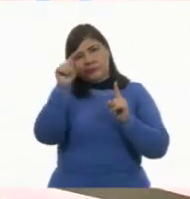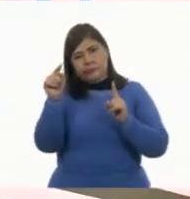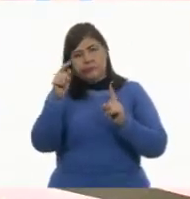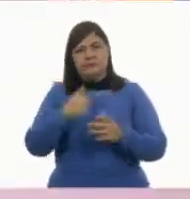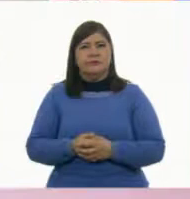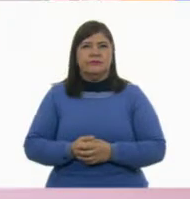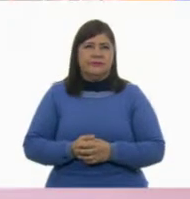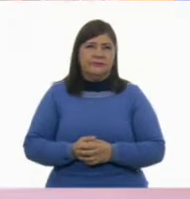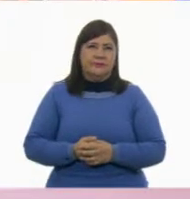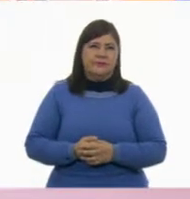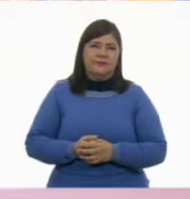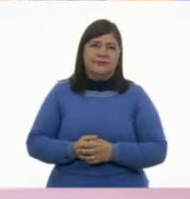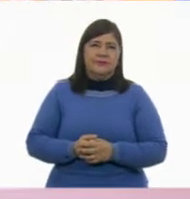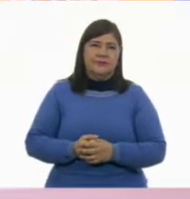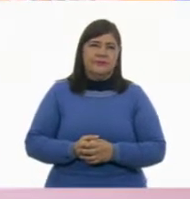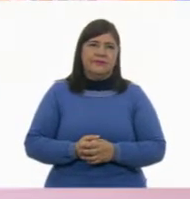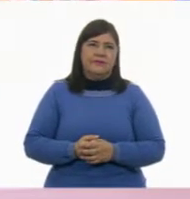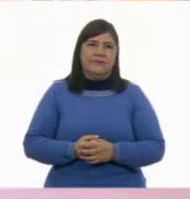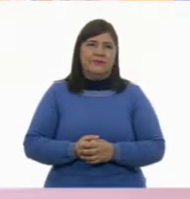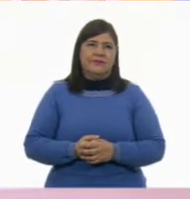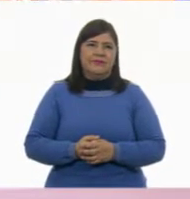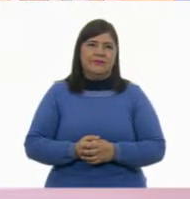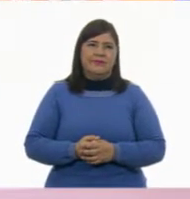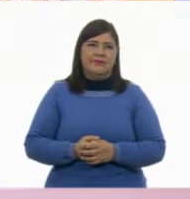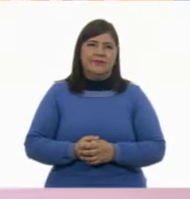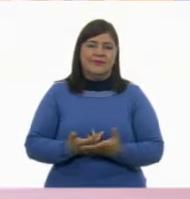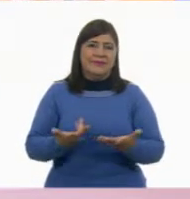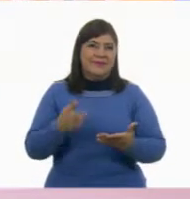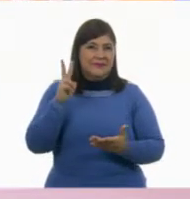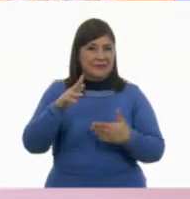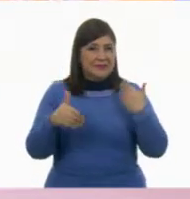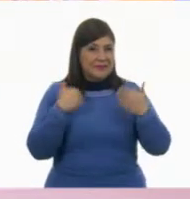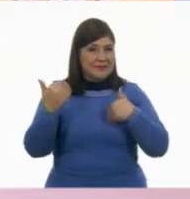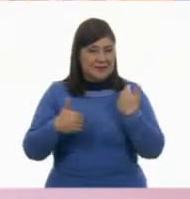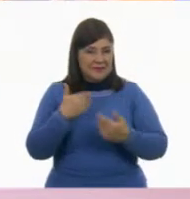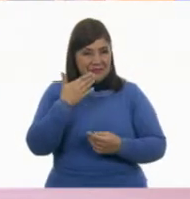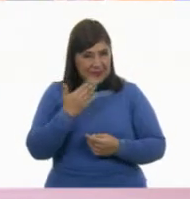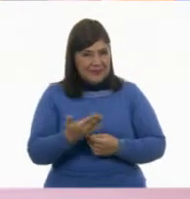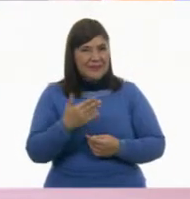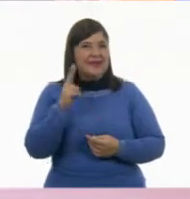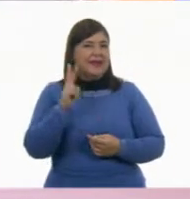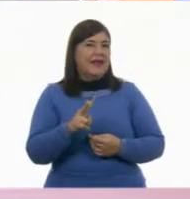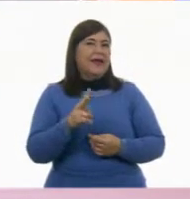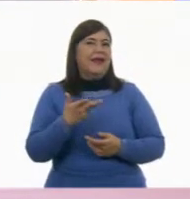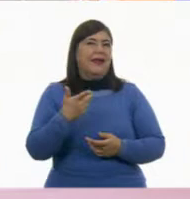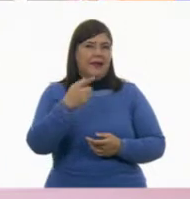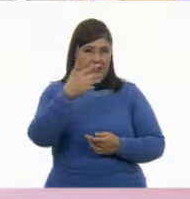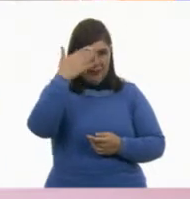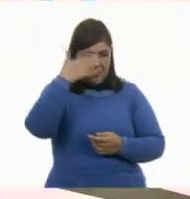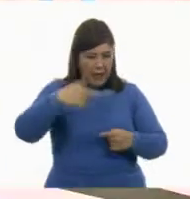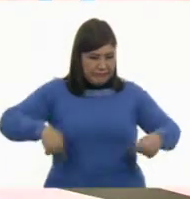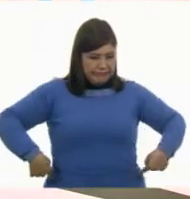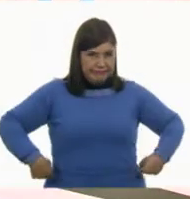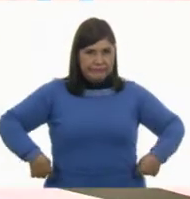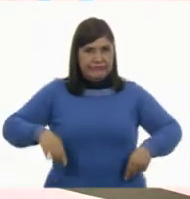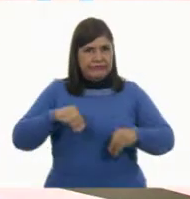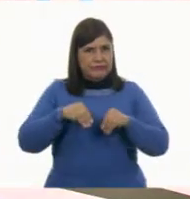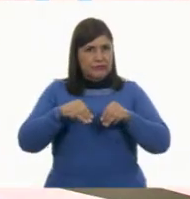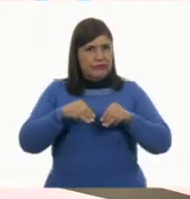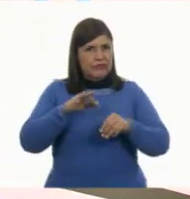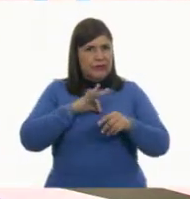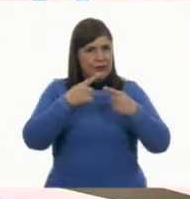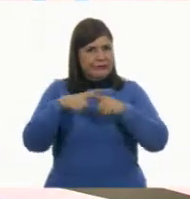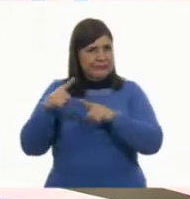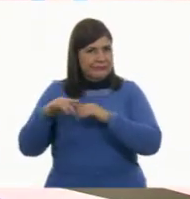círculo. Y quedó. ¡Qué divertido! ¿Sabían que su cadera se podía mover así? Yo no.